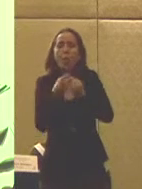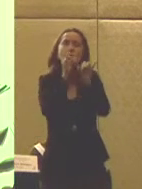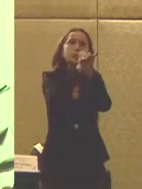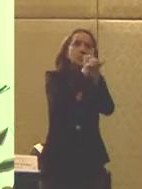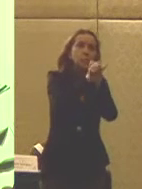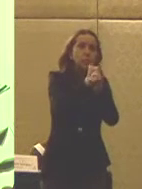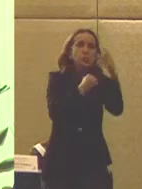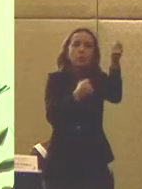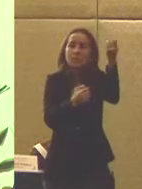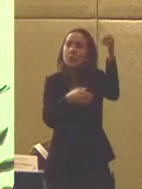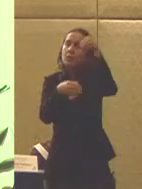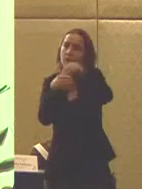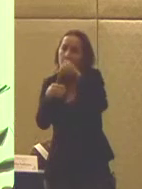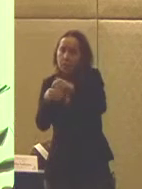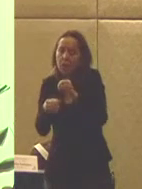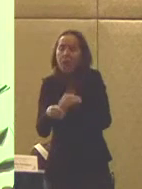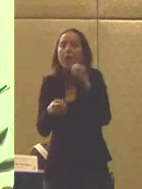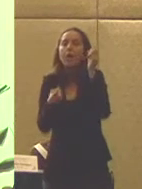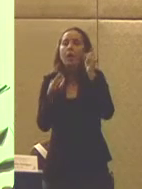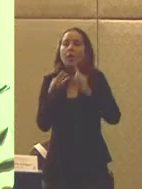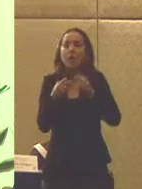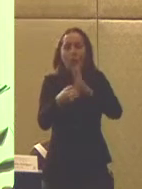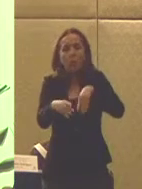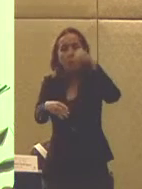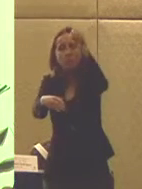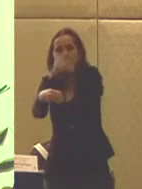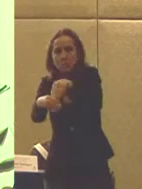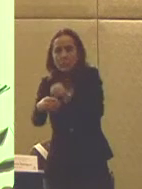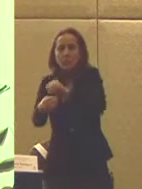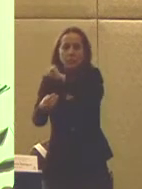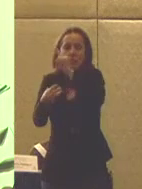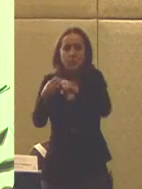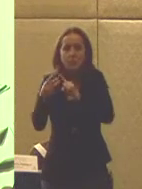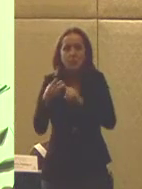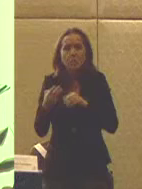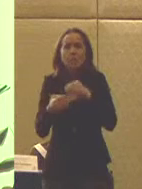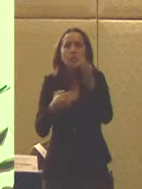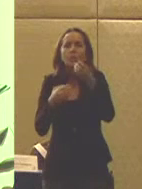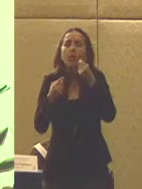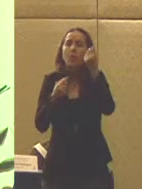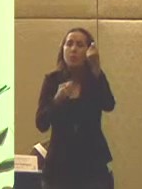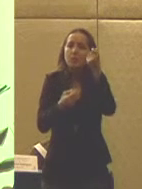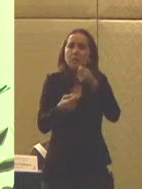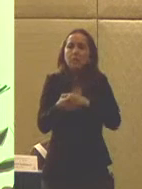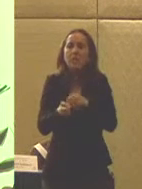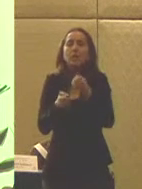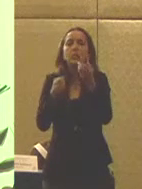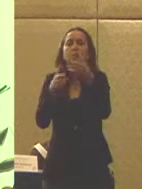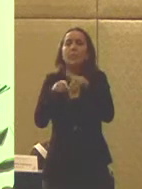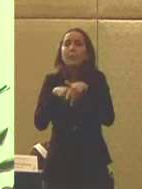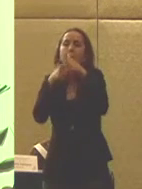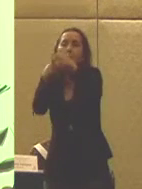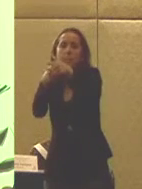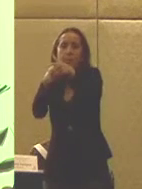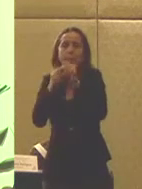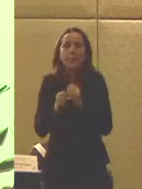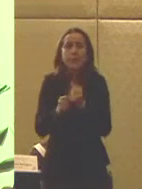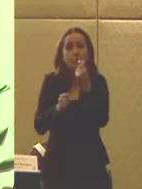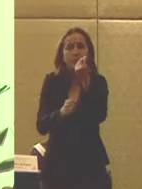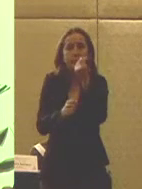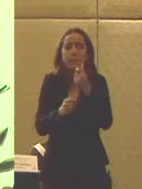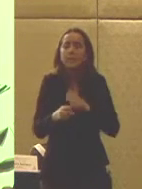reasignaciones presupuestarias, donaciones, líneas de contingentes, fideicomisos y créditos, aunque todavía hemos